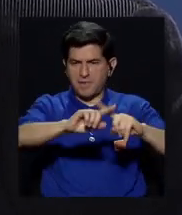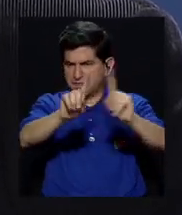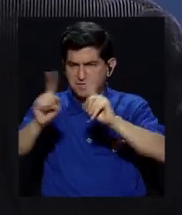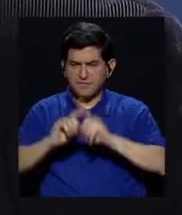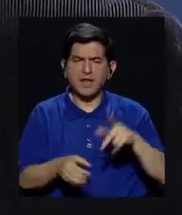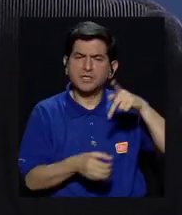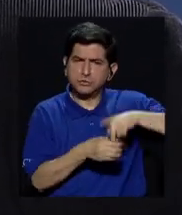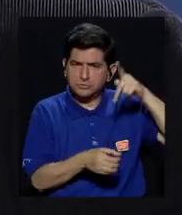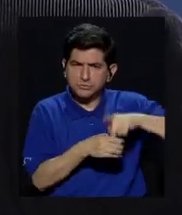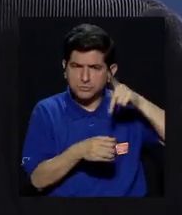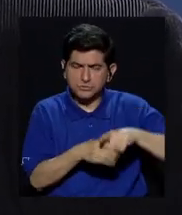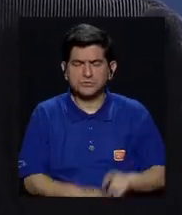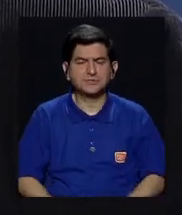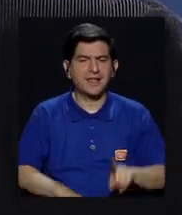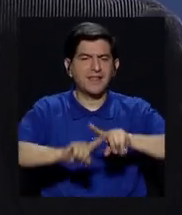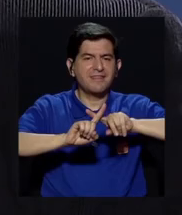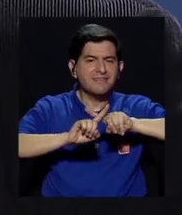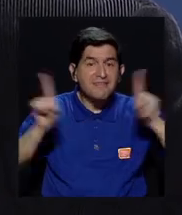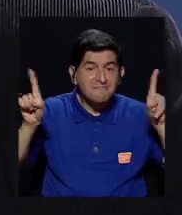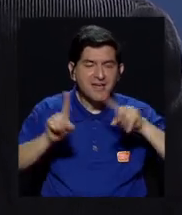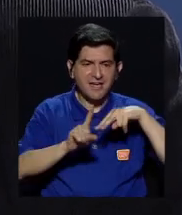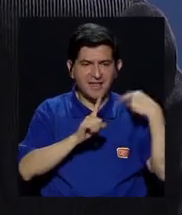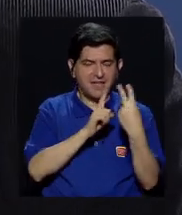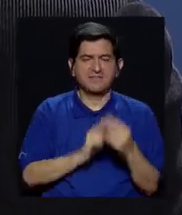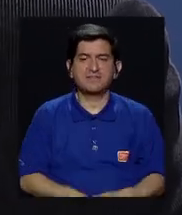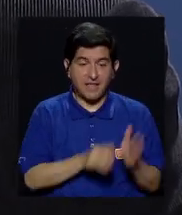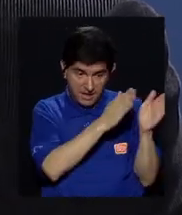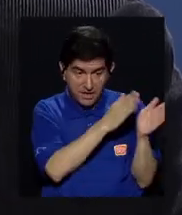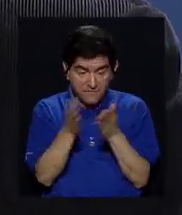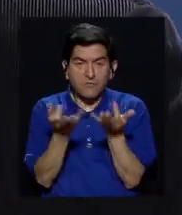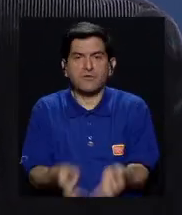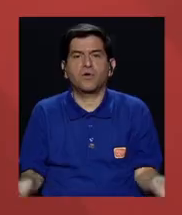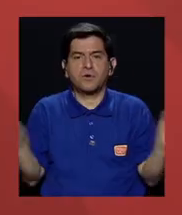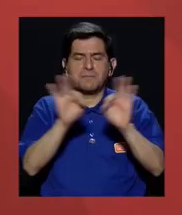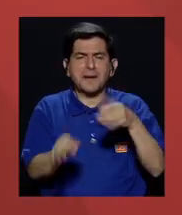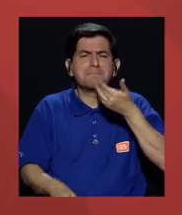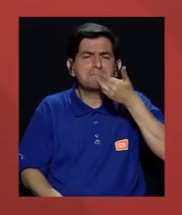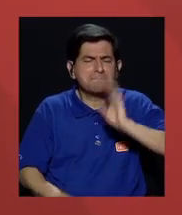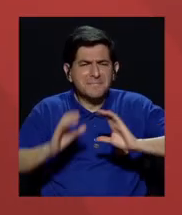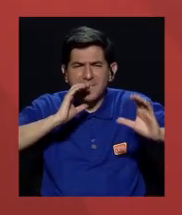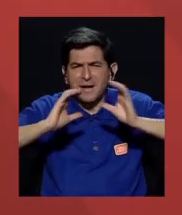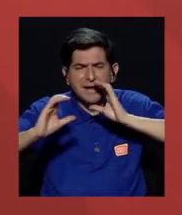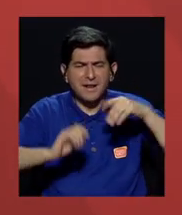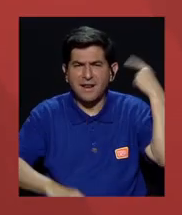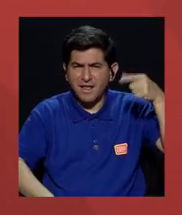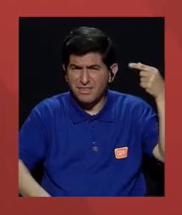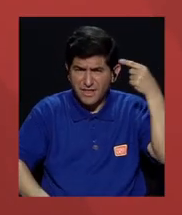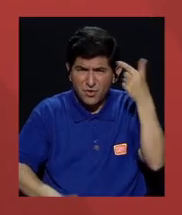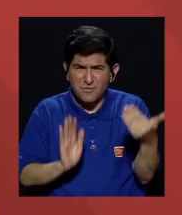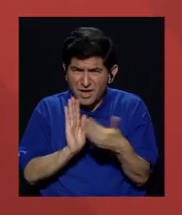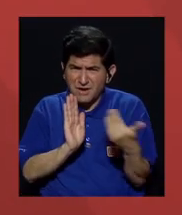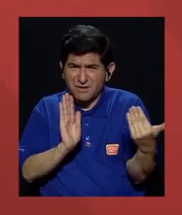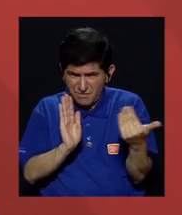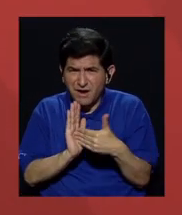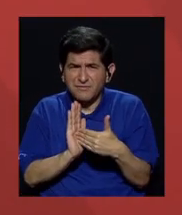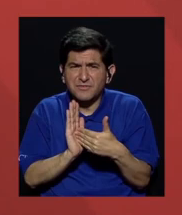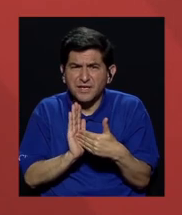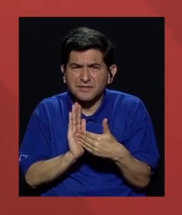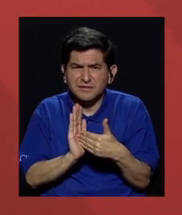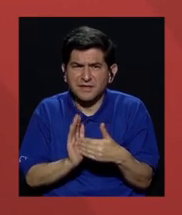comunicación que se involucran desde otra perspectiva de formación que es muy importante la mala comunicación del gobierno ha afectado